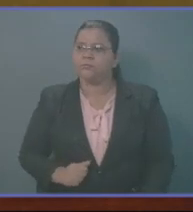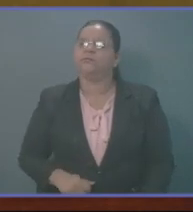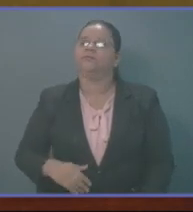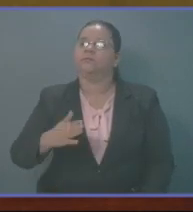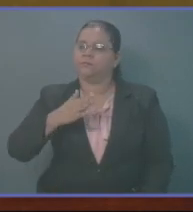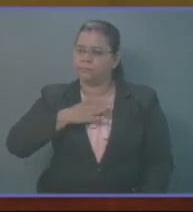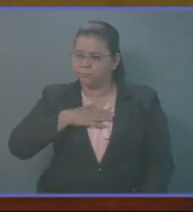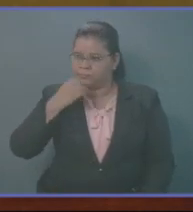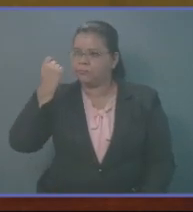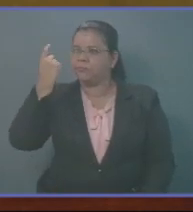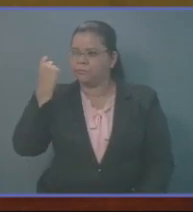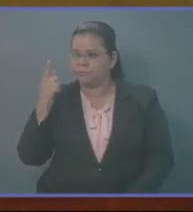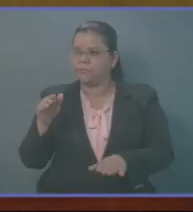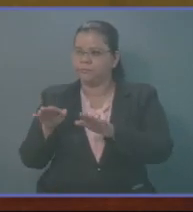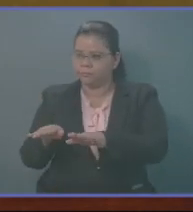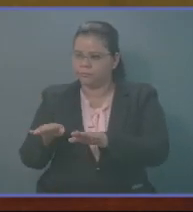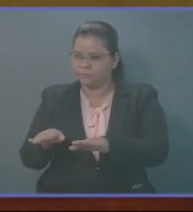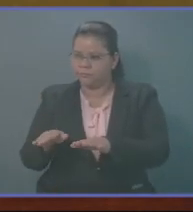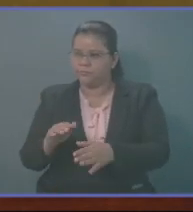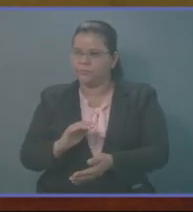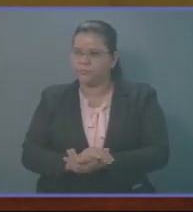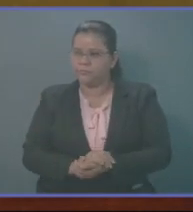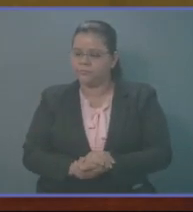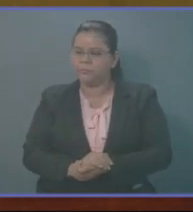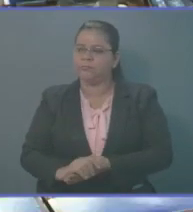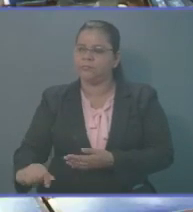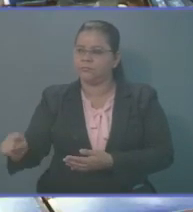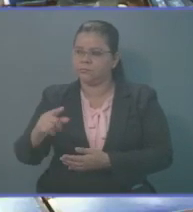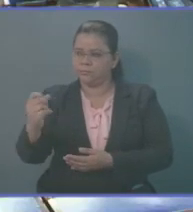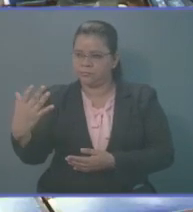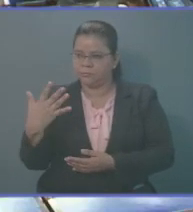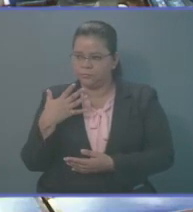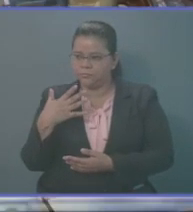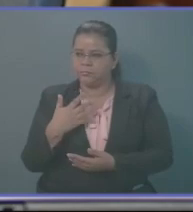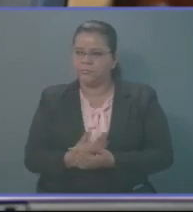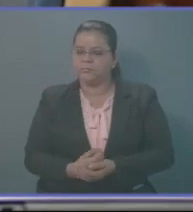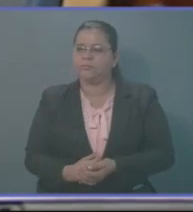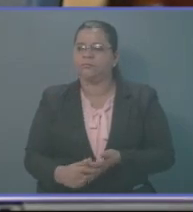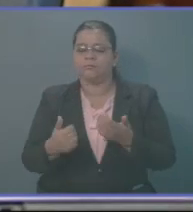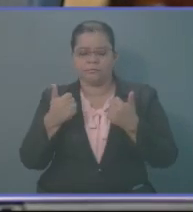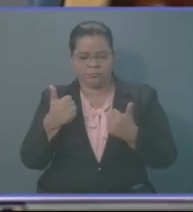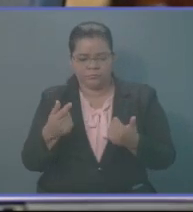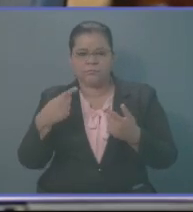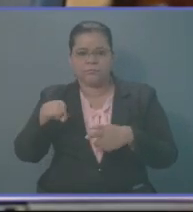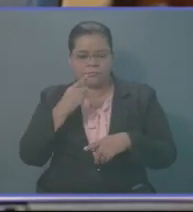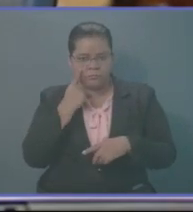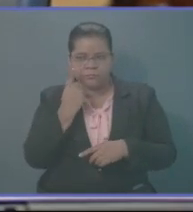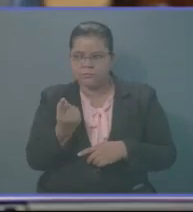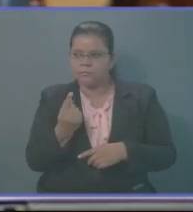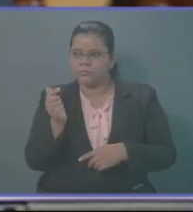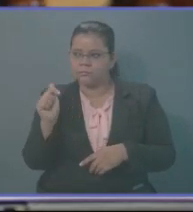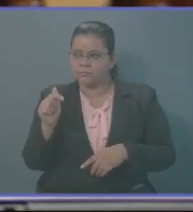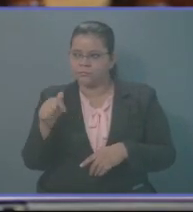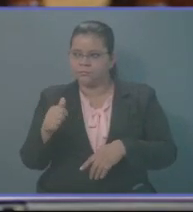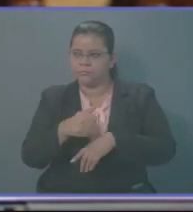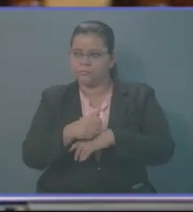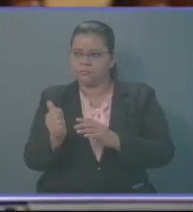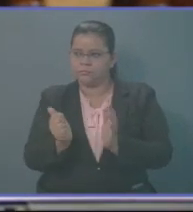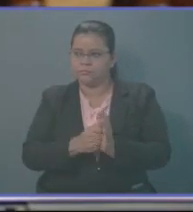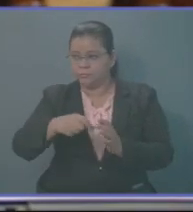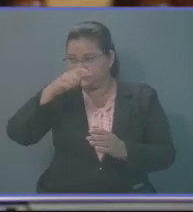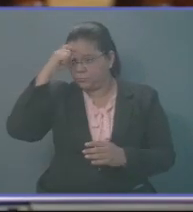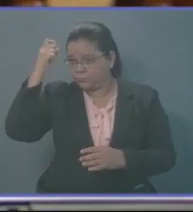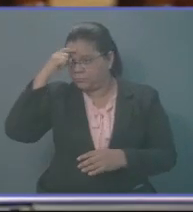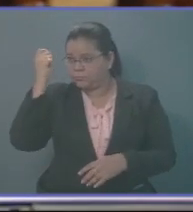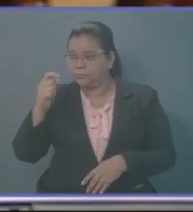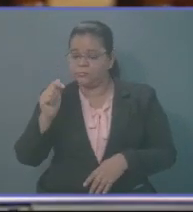Entiendo, presidente, muchas gracias. Le entiendo lo que usted me está explicando y qué bueno que usted ha estado pendiente aquí dentro de la Asamblea trabajando